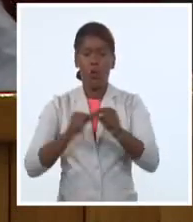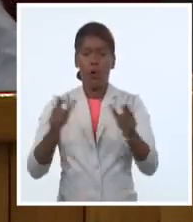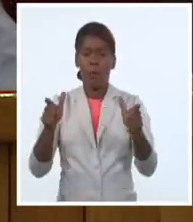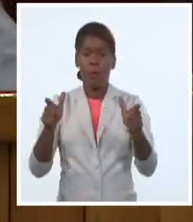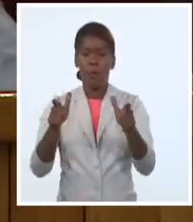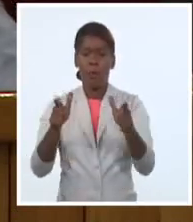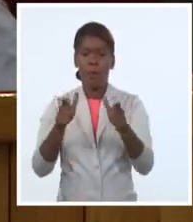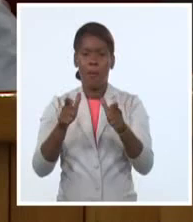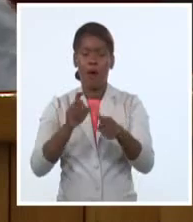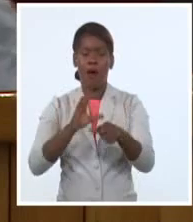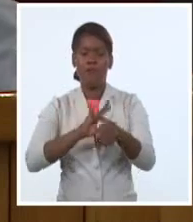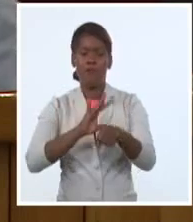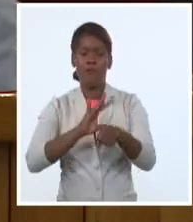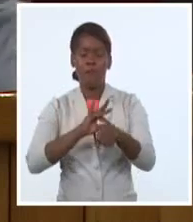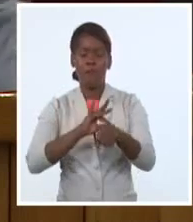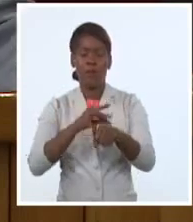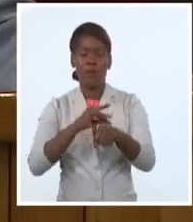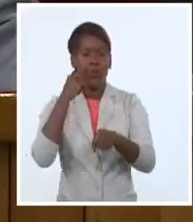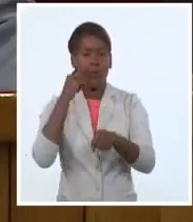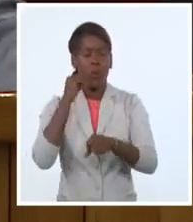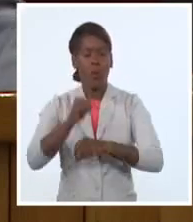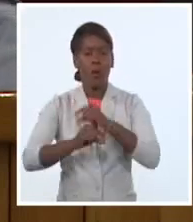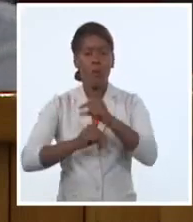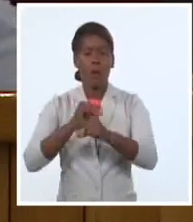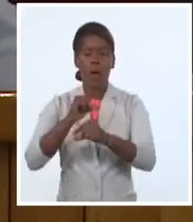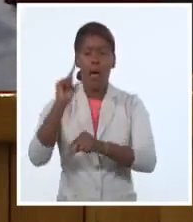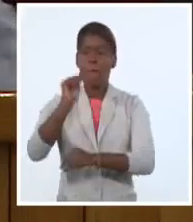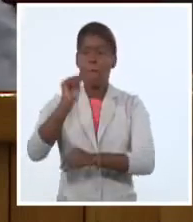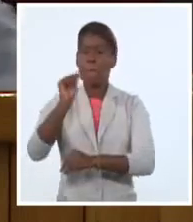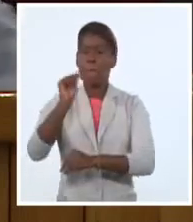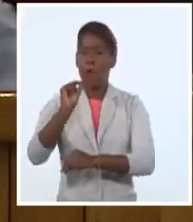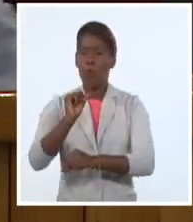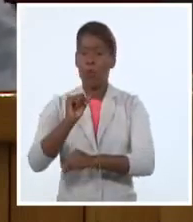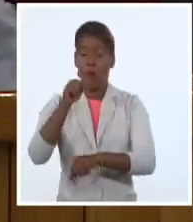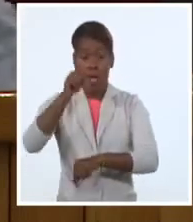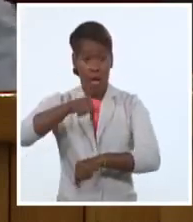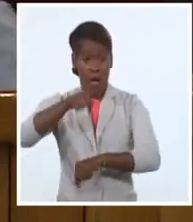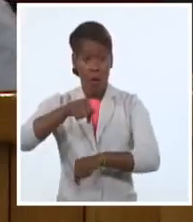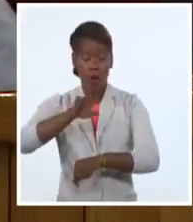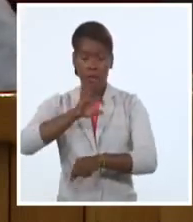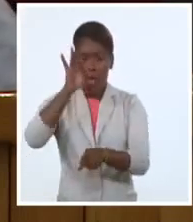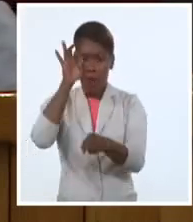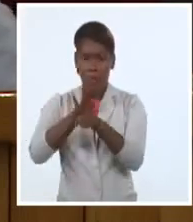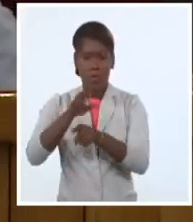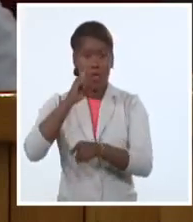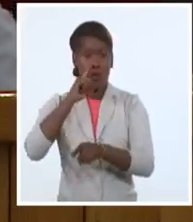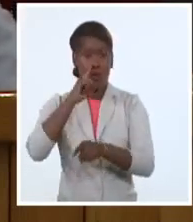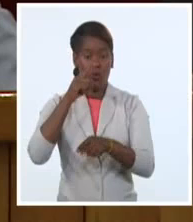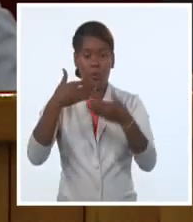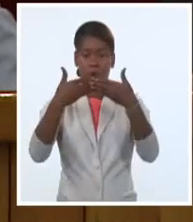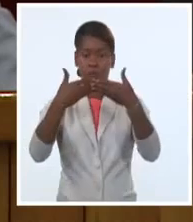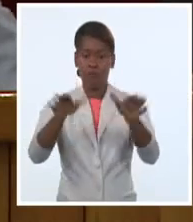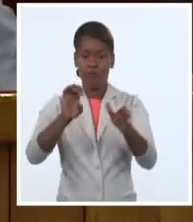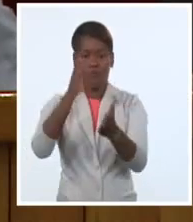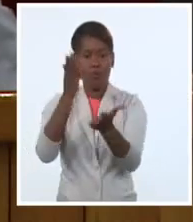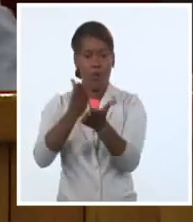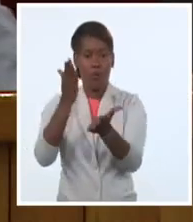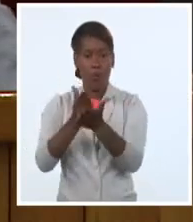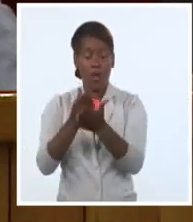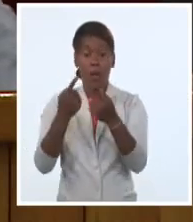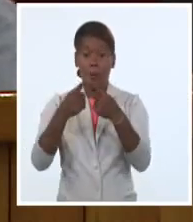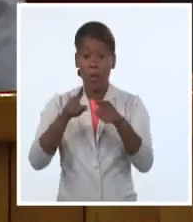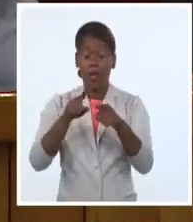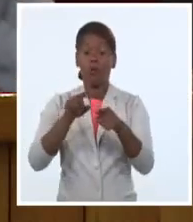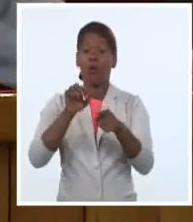Los estudiantes se preparan para regresar a las aulas y el país se dispone a abrir fronteras para oxigenar la